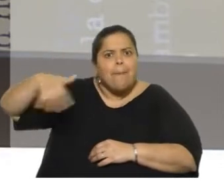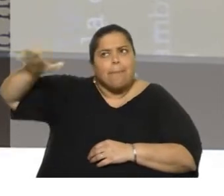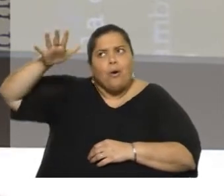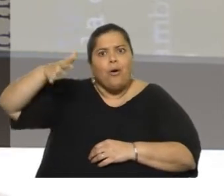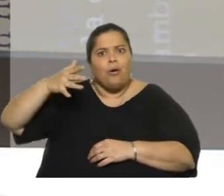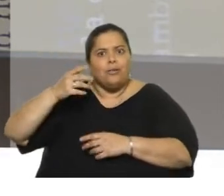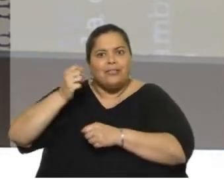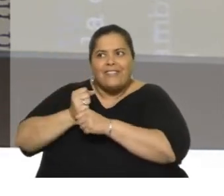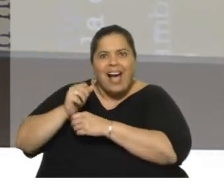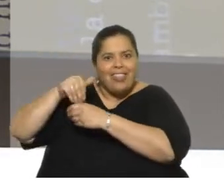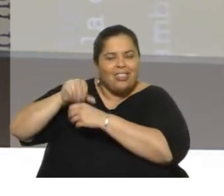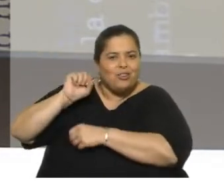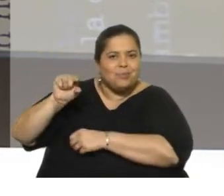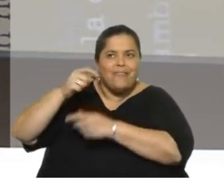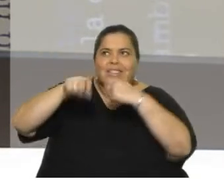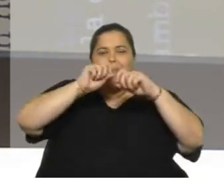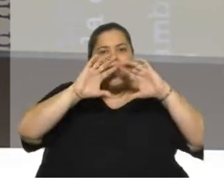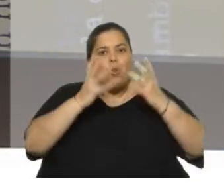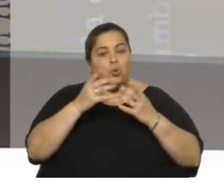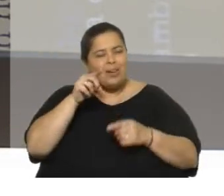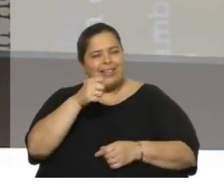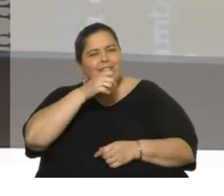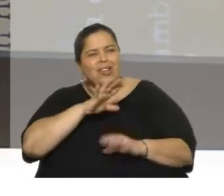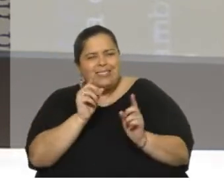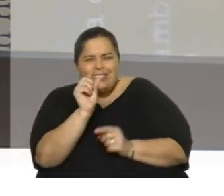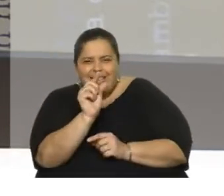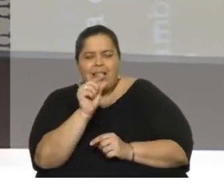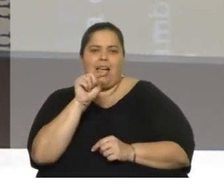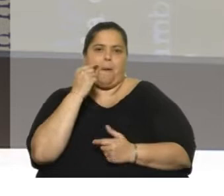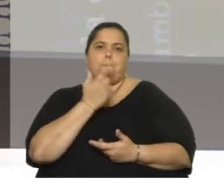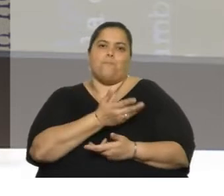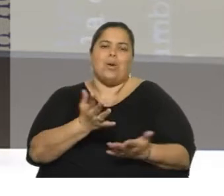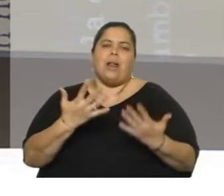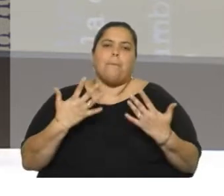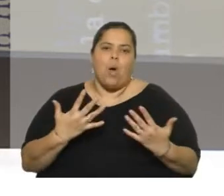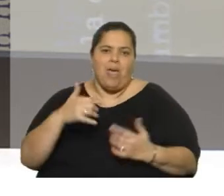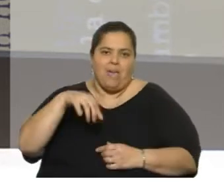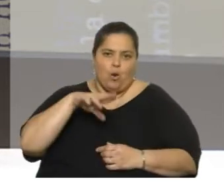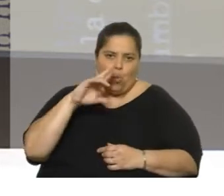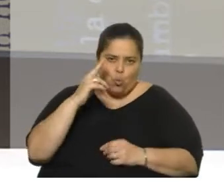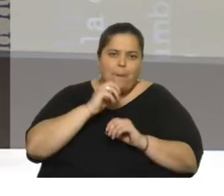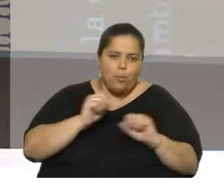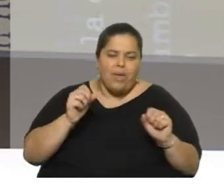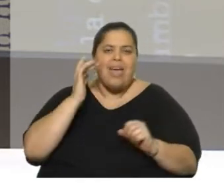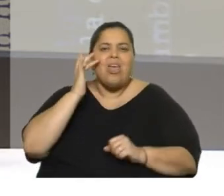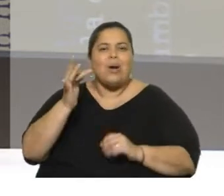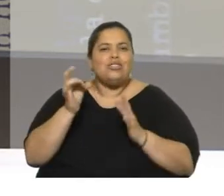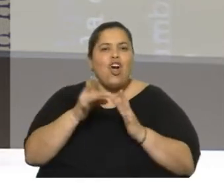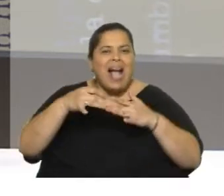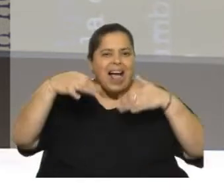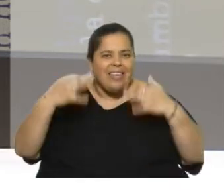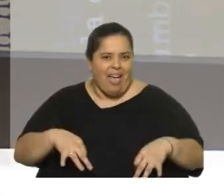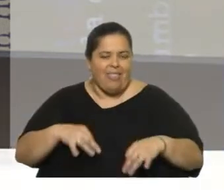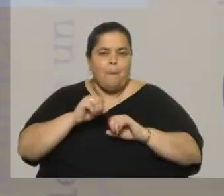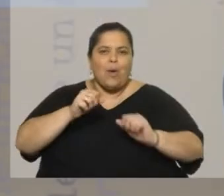esas historias que son chiquitas son las que marcan que es posible en Uruguay tener una educación de calidad competitiva a